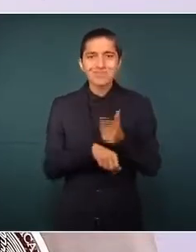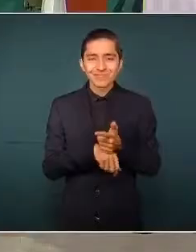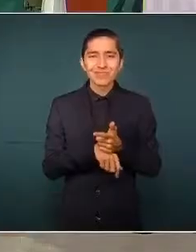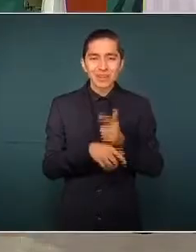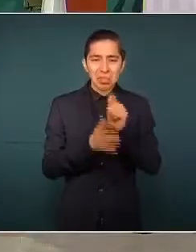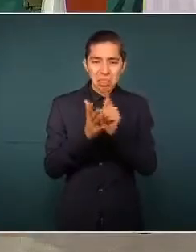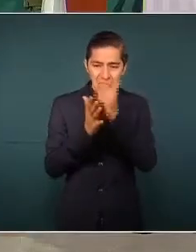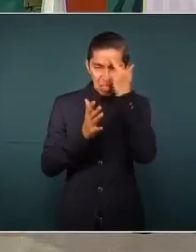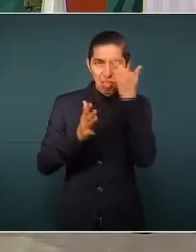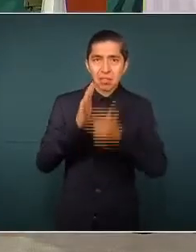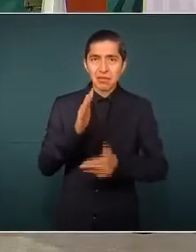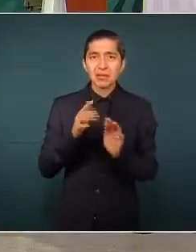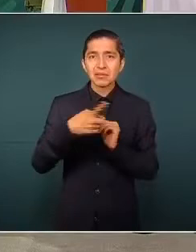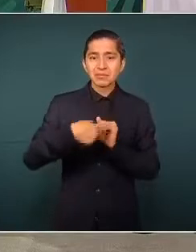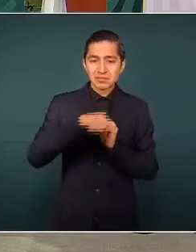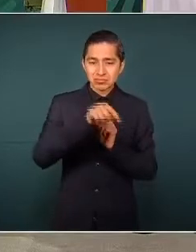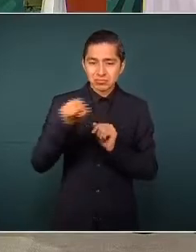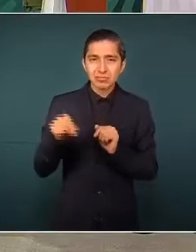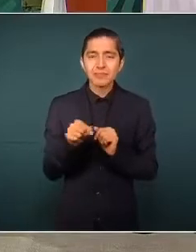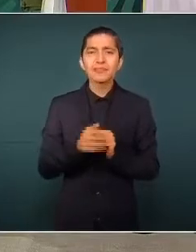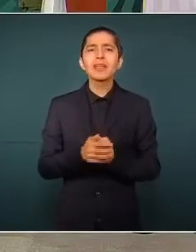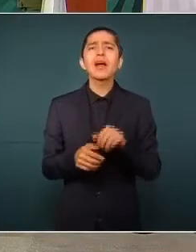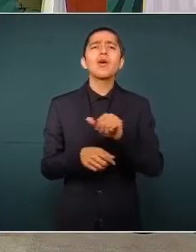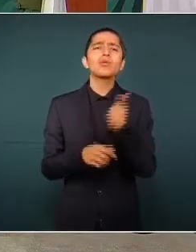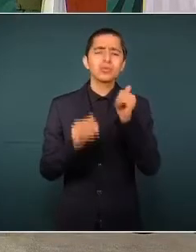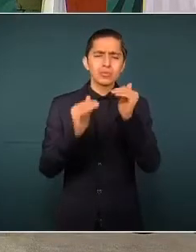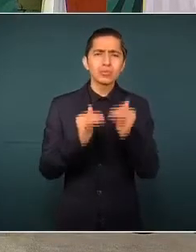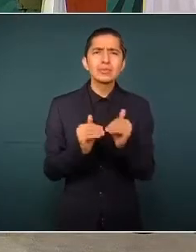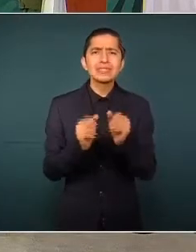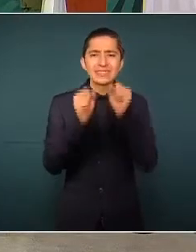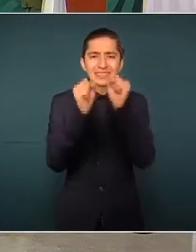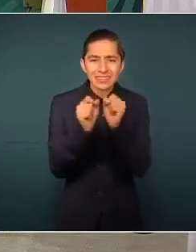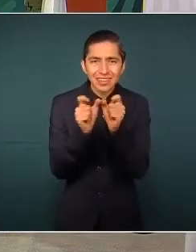La que sigue, por favor. En cuanto a seguridad